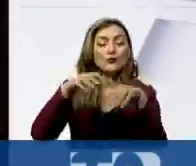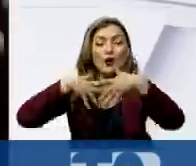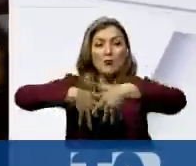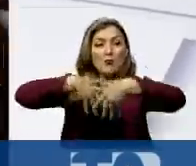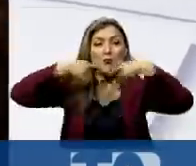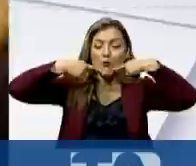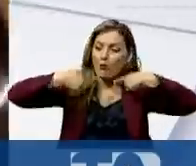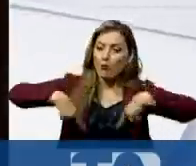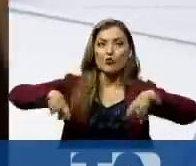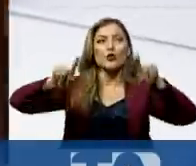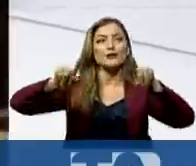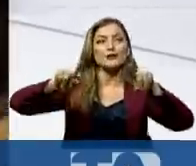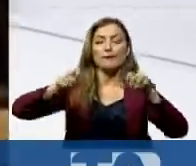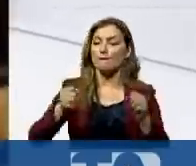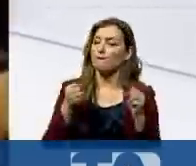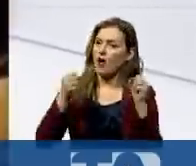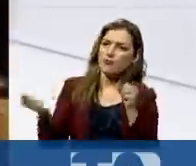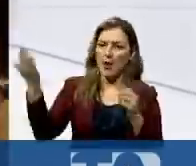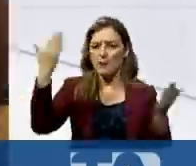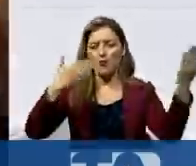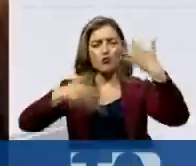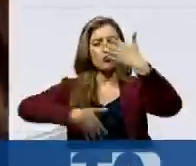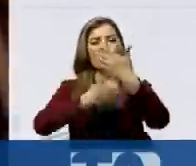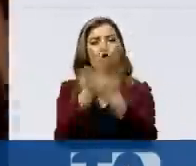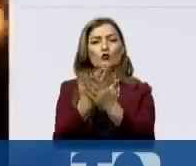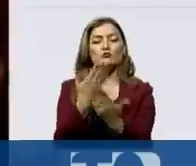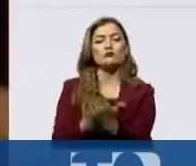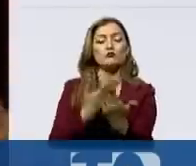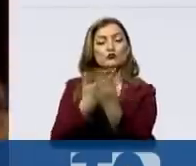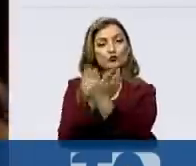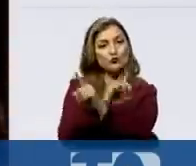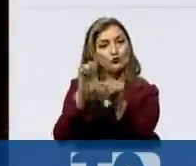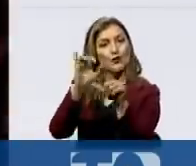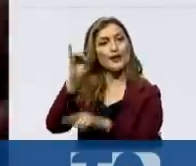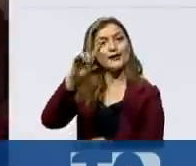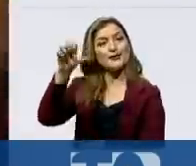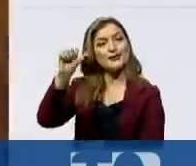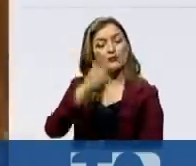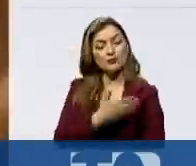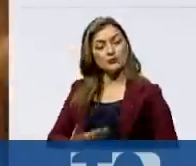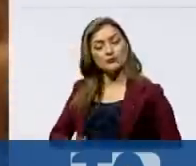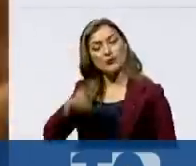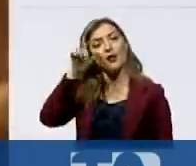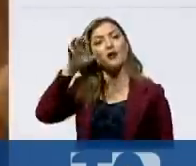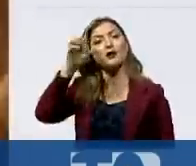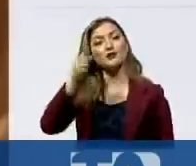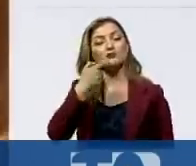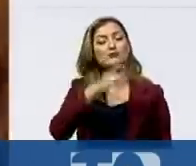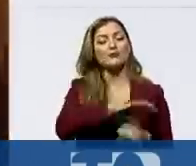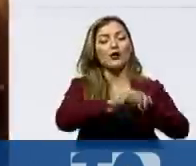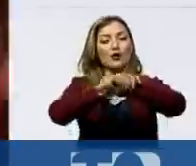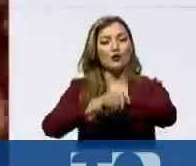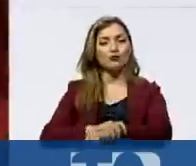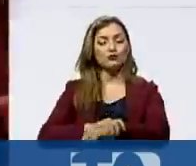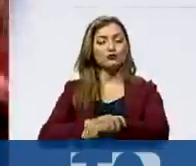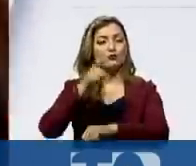para exigir la libertad de leonidas iza el presidente guillermo lasso como lo decía en su mensaje los detenidos pasan ahora deje